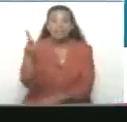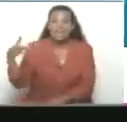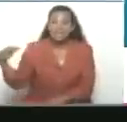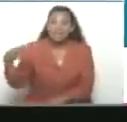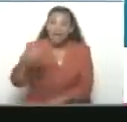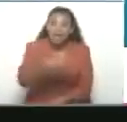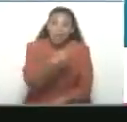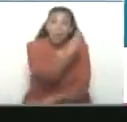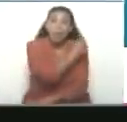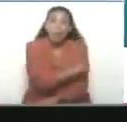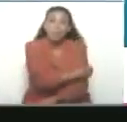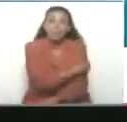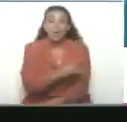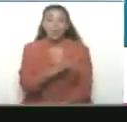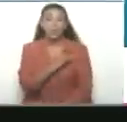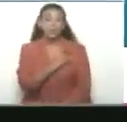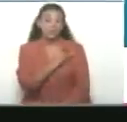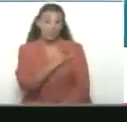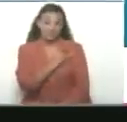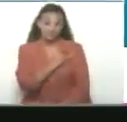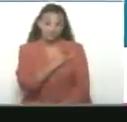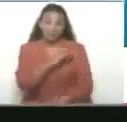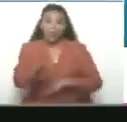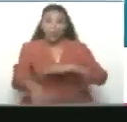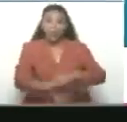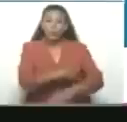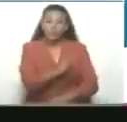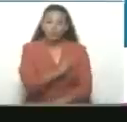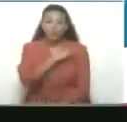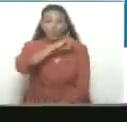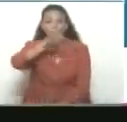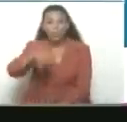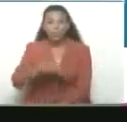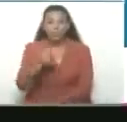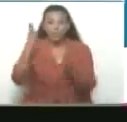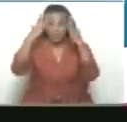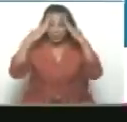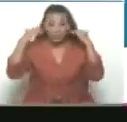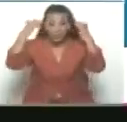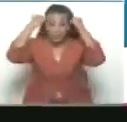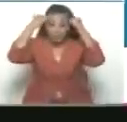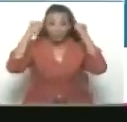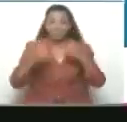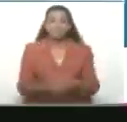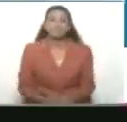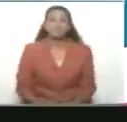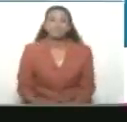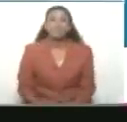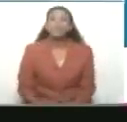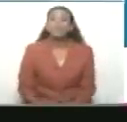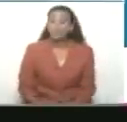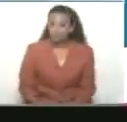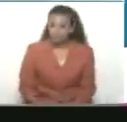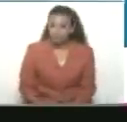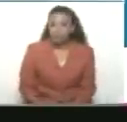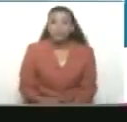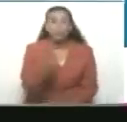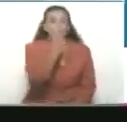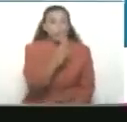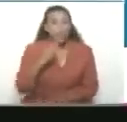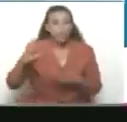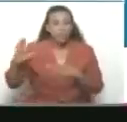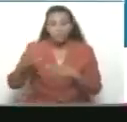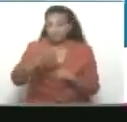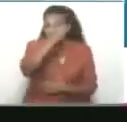Hospital Universitario José Gregorio Hernández esto es una promesa que está pagando